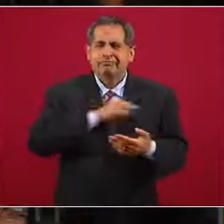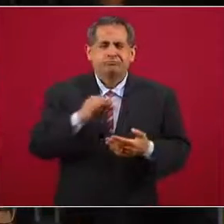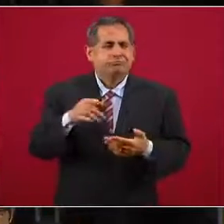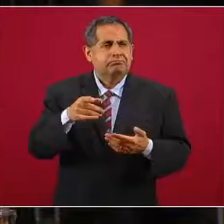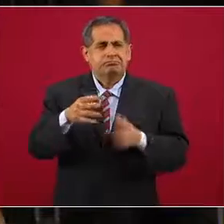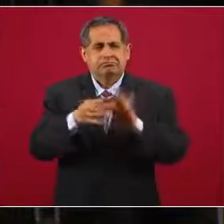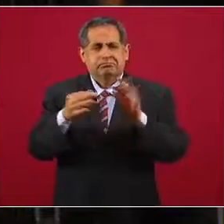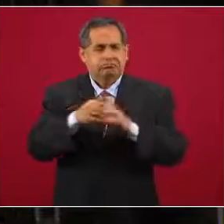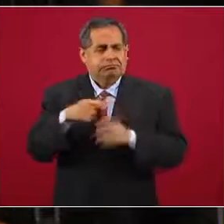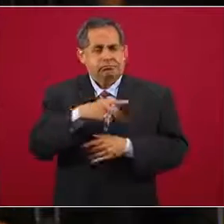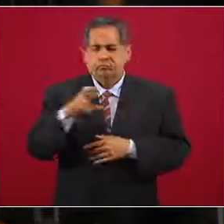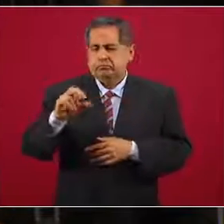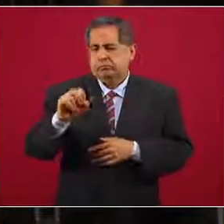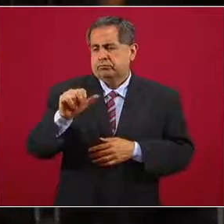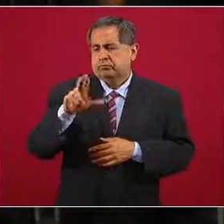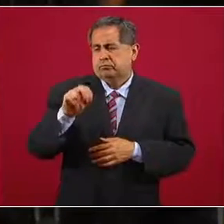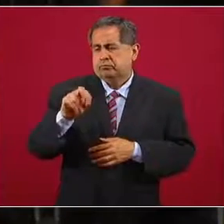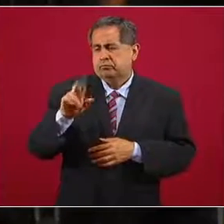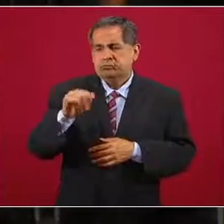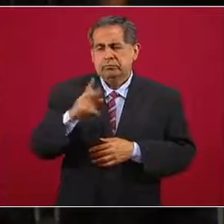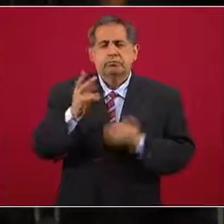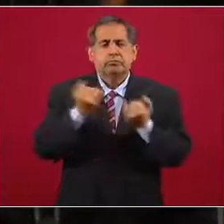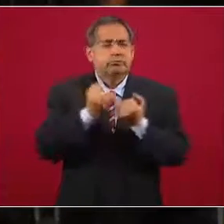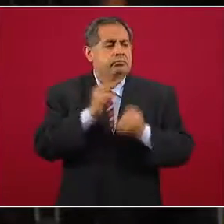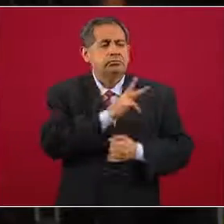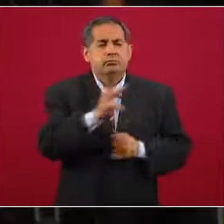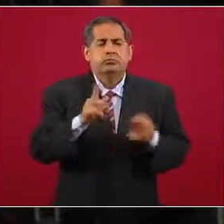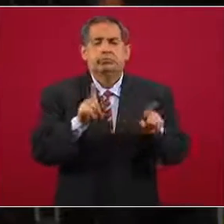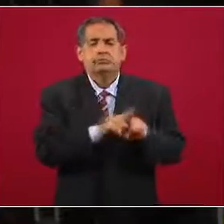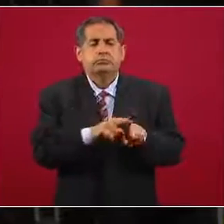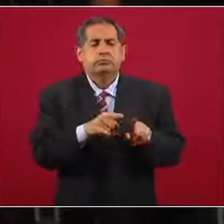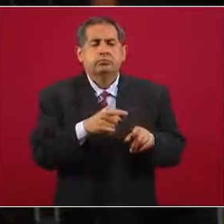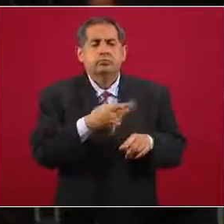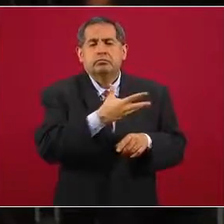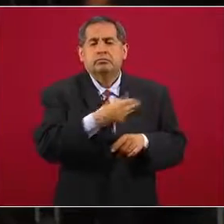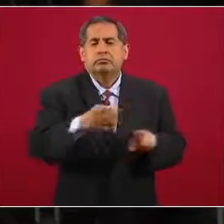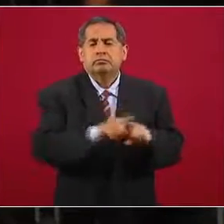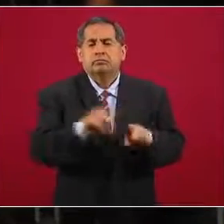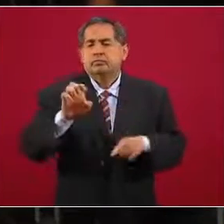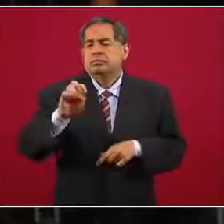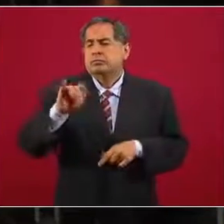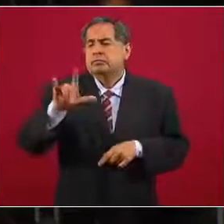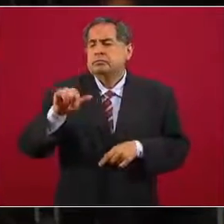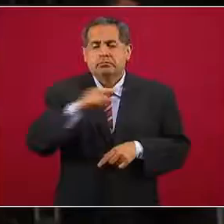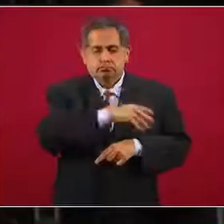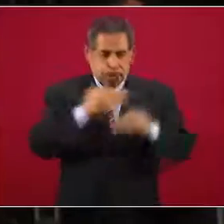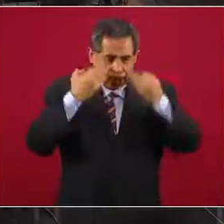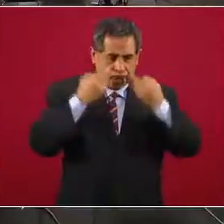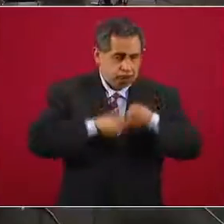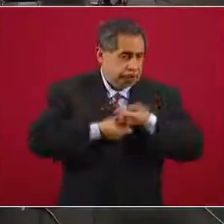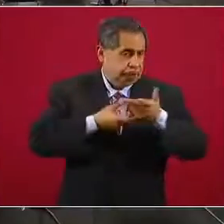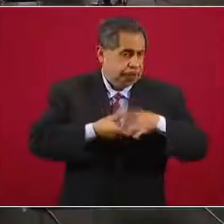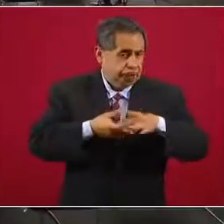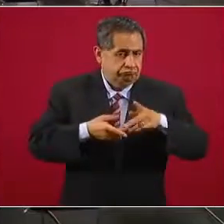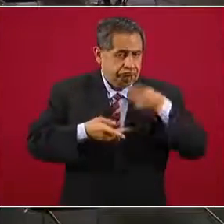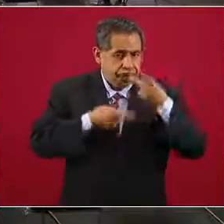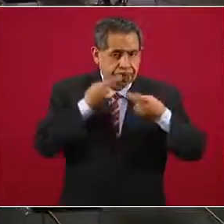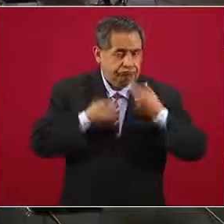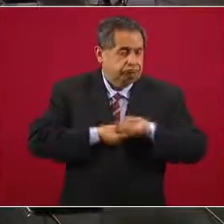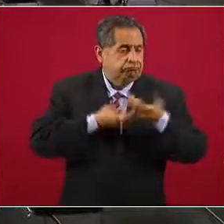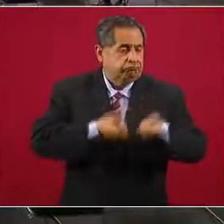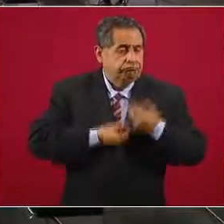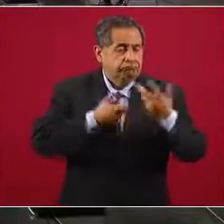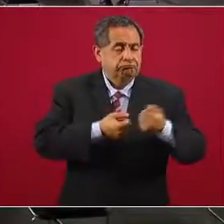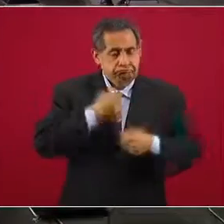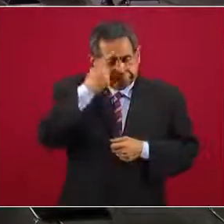apegar Rosario Robles a un esquema similar al de Emilio Lozoya, de testigo colaborador o protegido